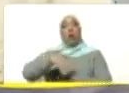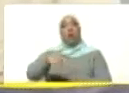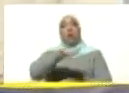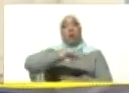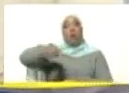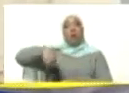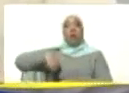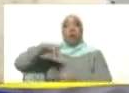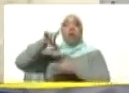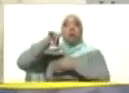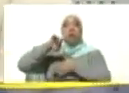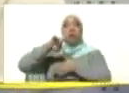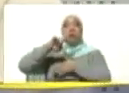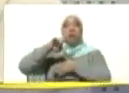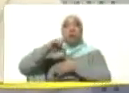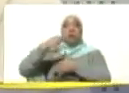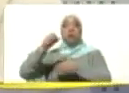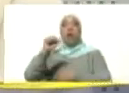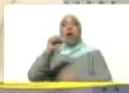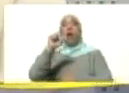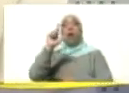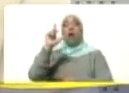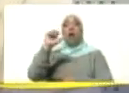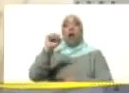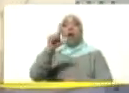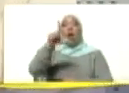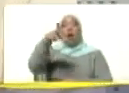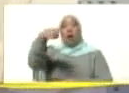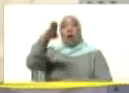América, ALBA TSP.